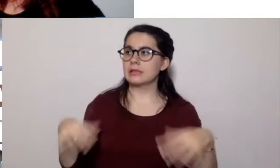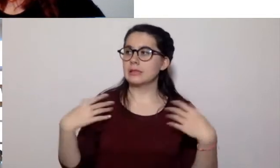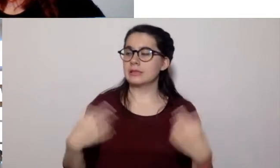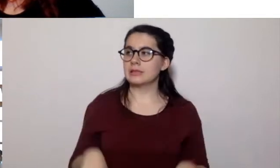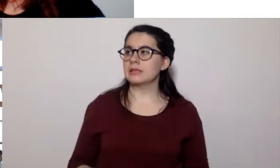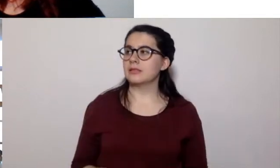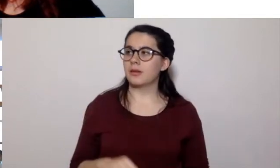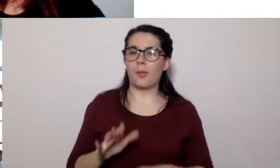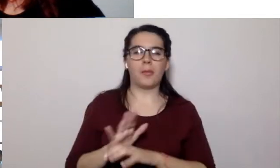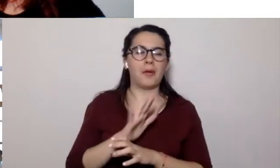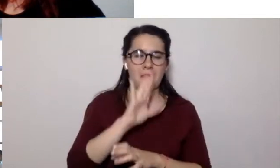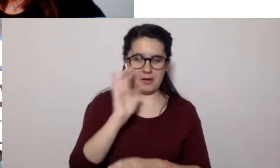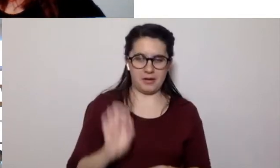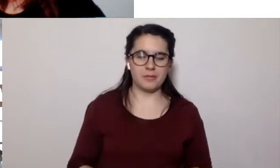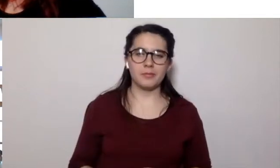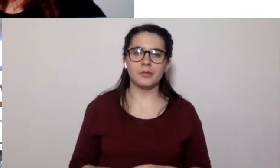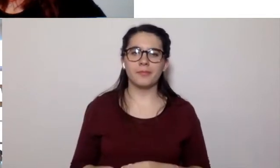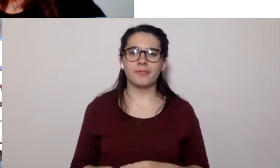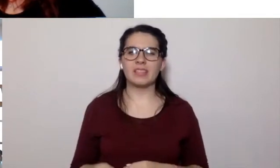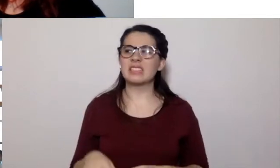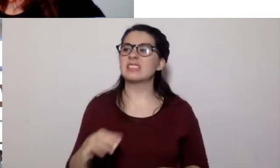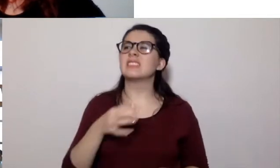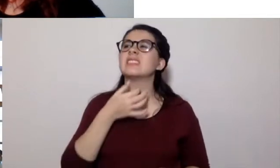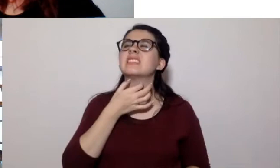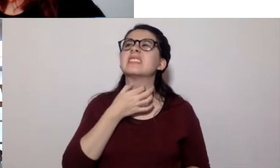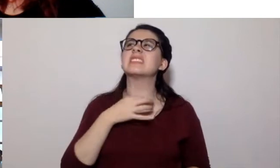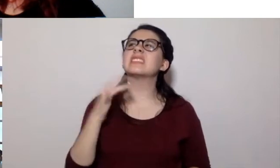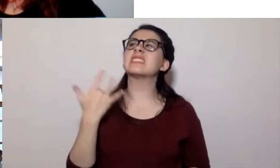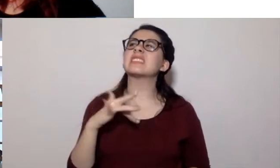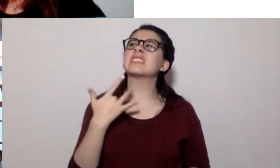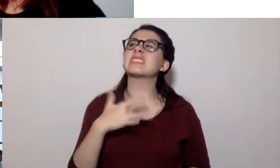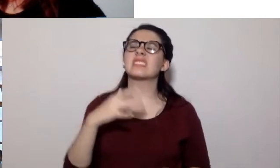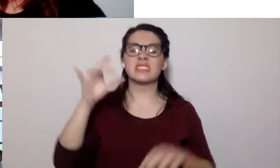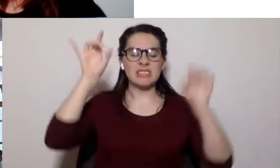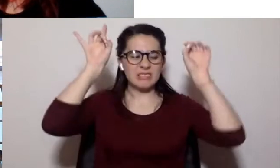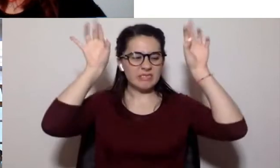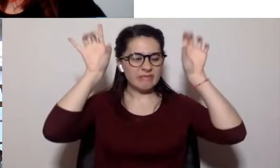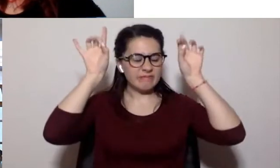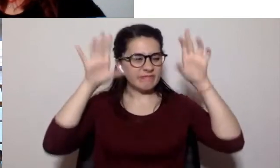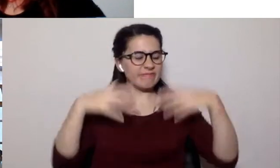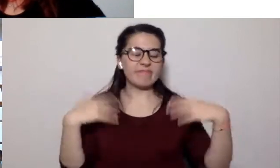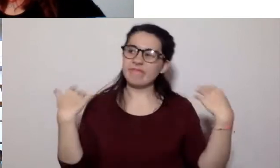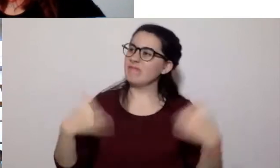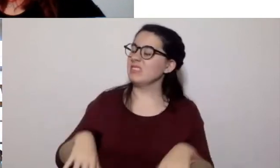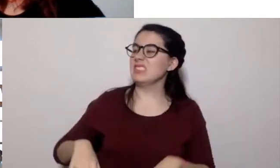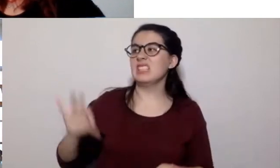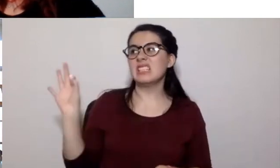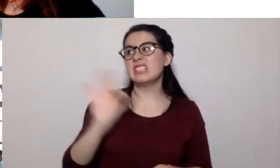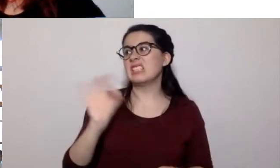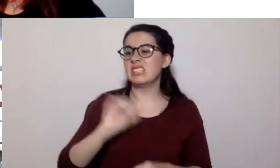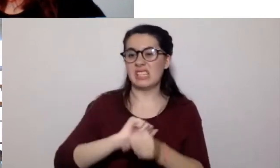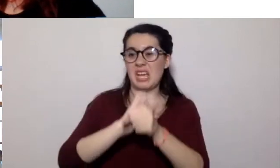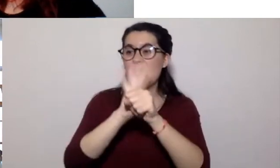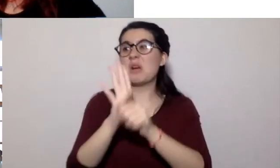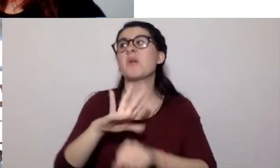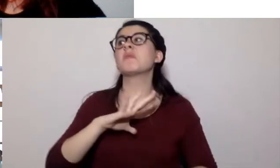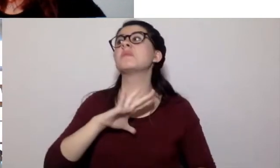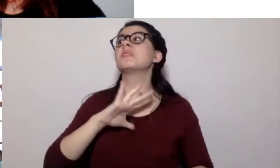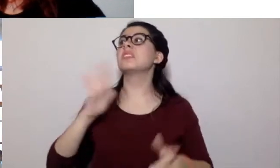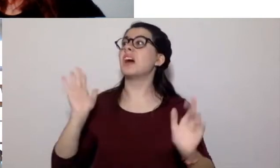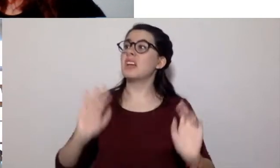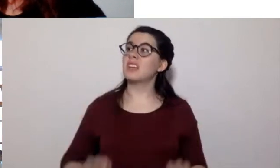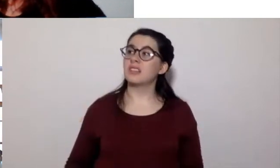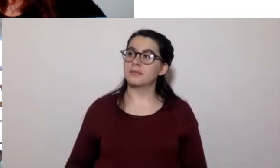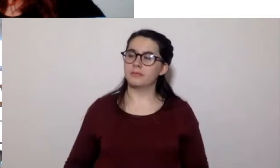creo que me duele la garganta, tengo dolor de cabeza, híjole, seguro ya tengo COVID, pero no has ni salido de tu